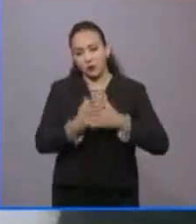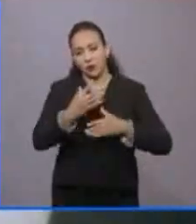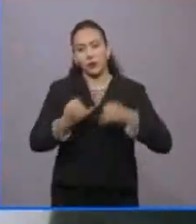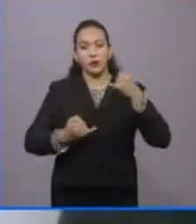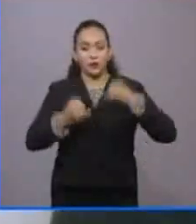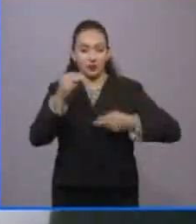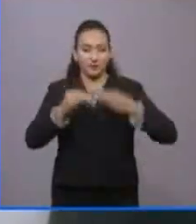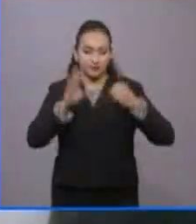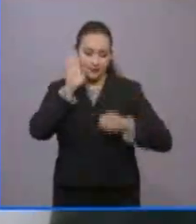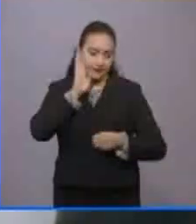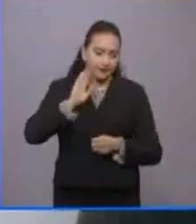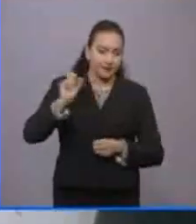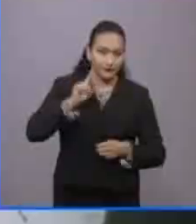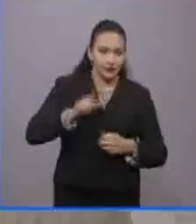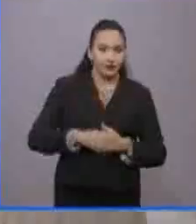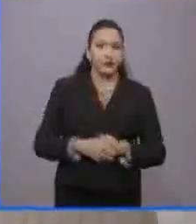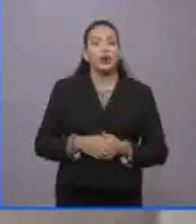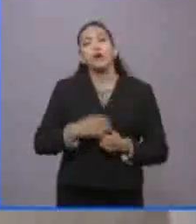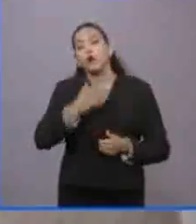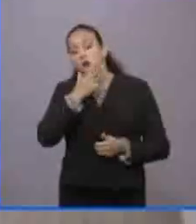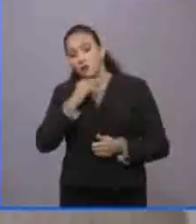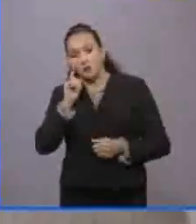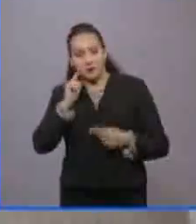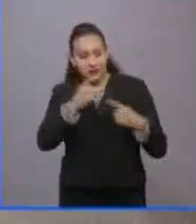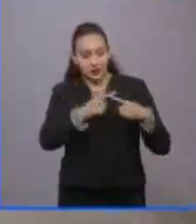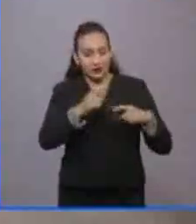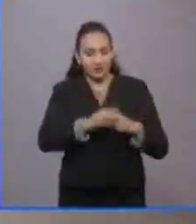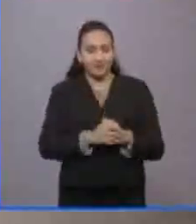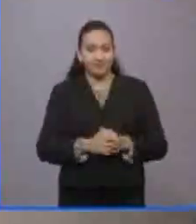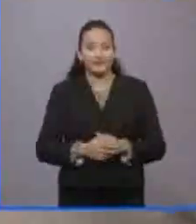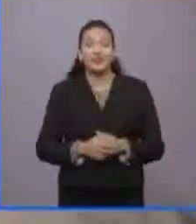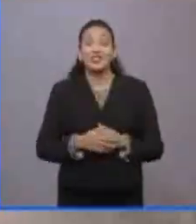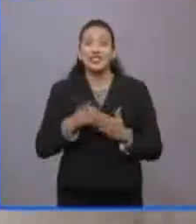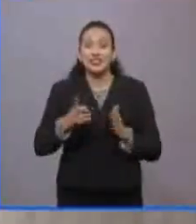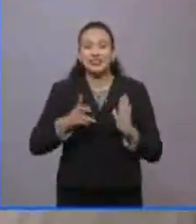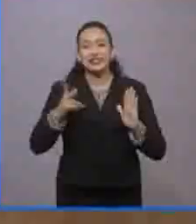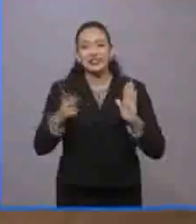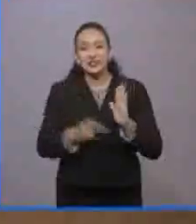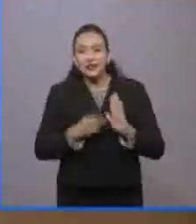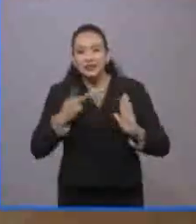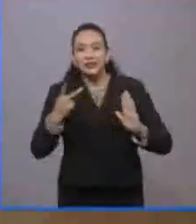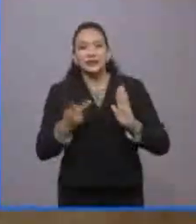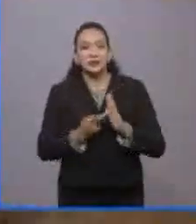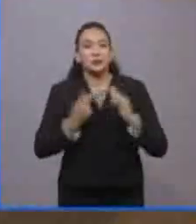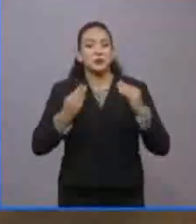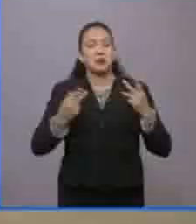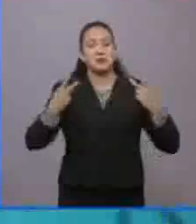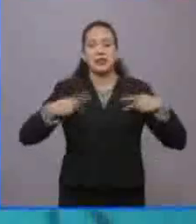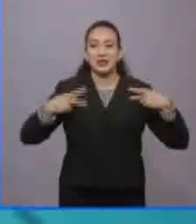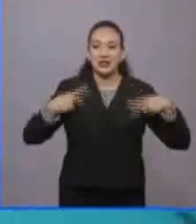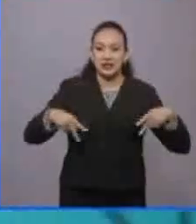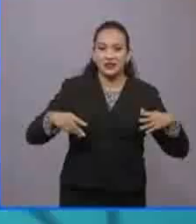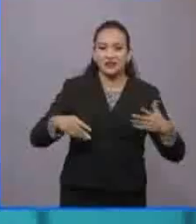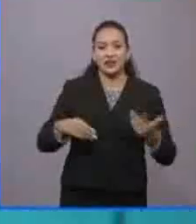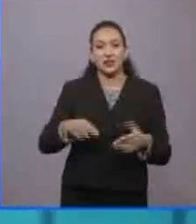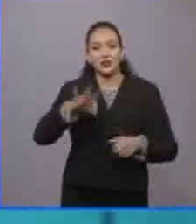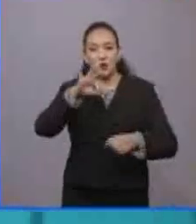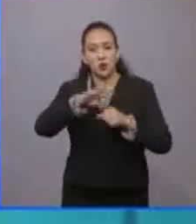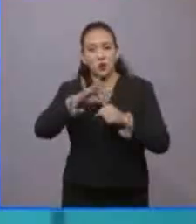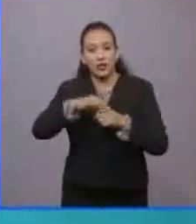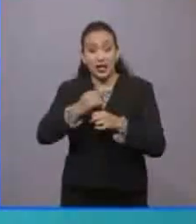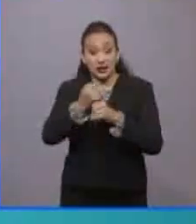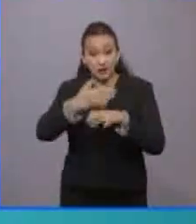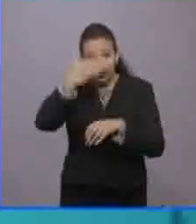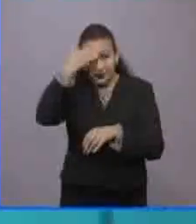Poder Judicial Federal y las judicaturas locales, se vuelve cada vez más complejo que la ciudadanía pueda emitir un voto